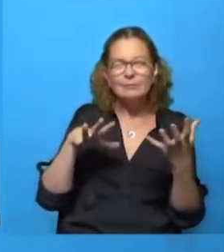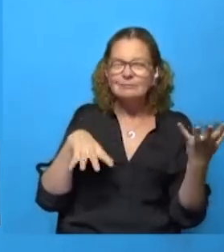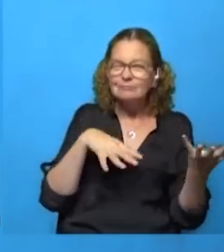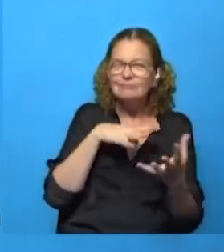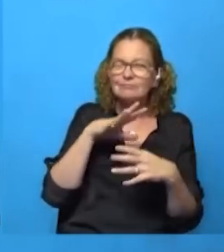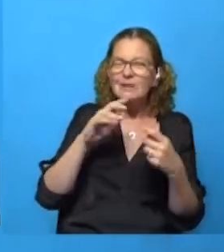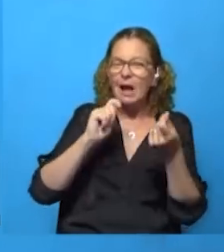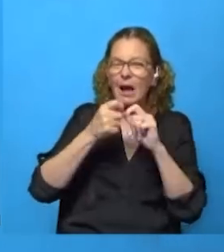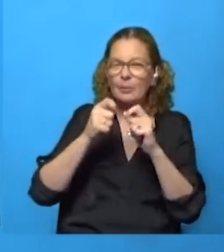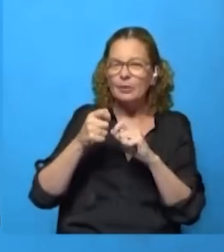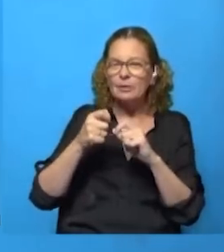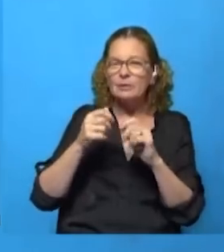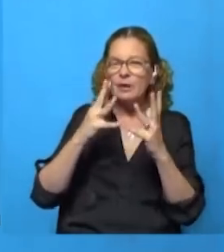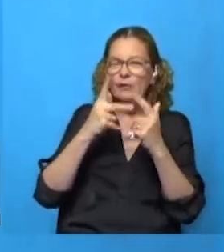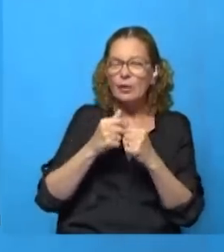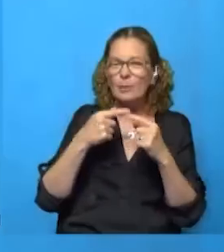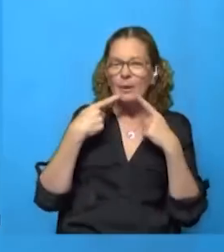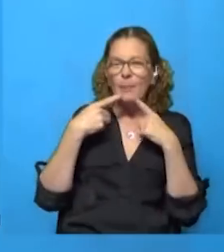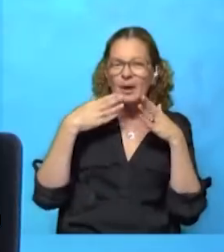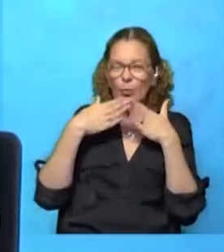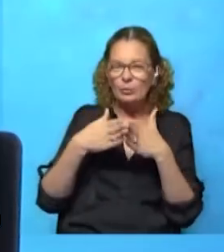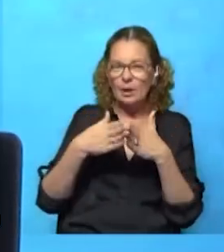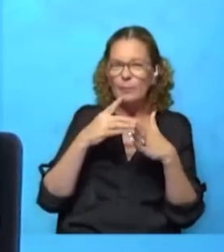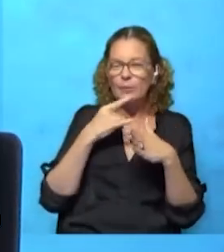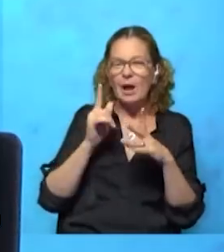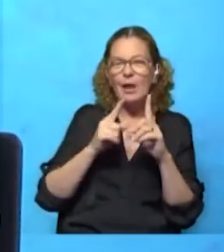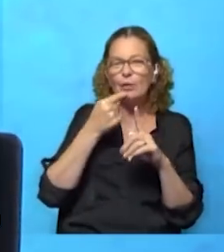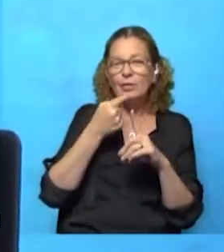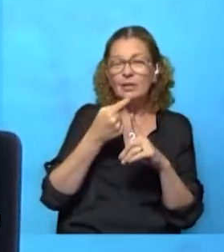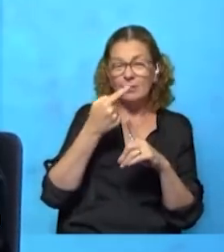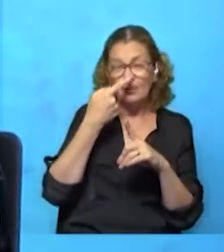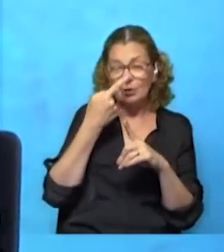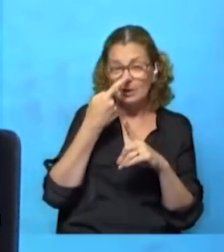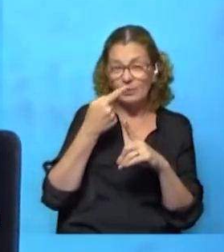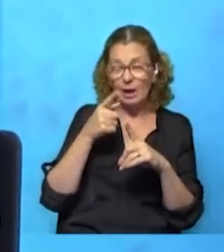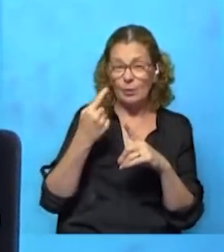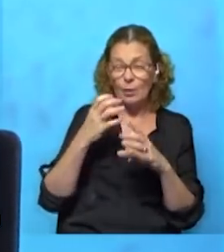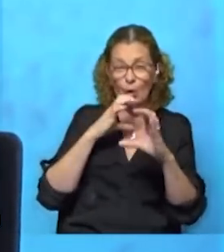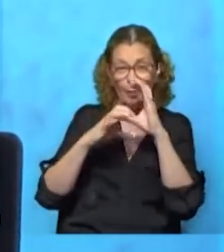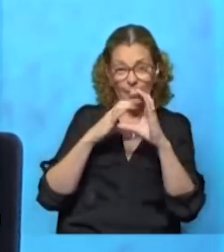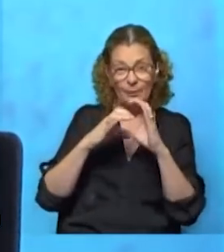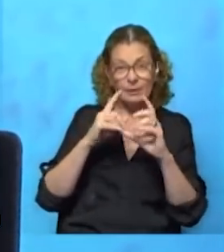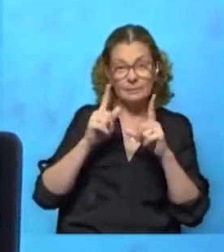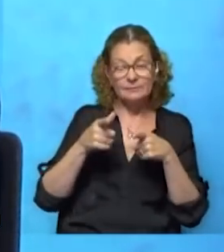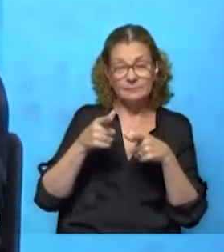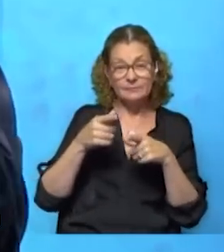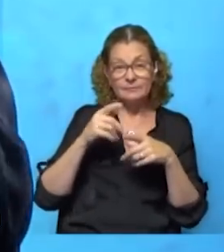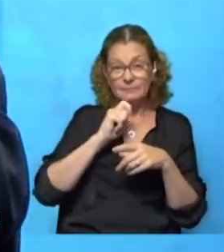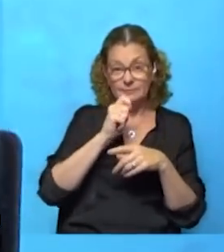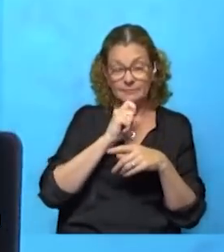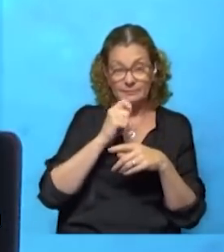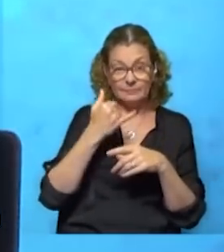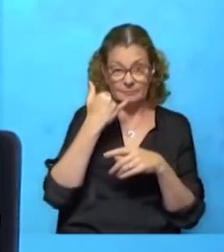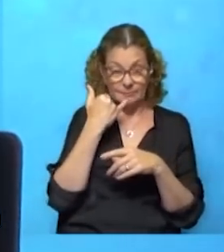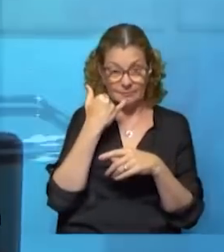cambios en el los diseños de los cuestionarios ahora algo interesante que también a nosotros a los comunicadores no nos pasa de tener que entrevistar a veces